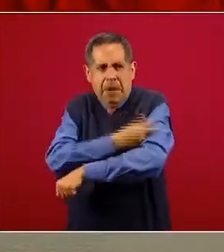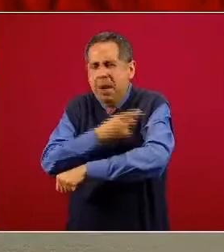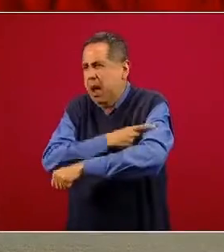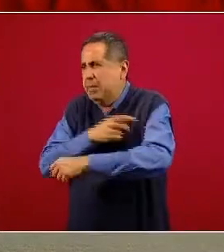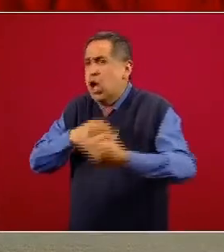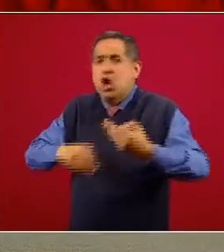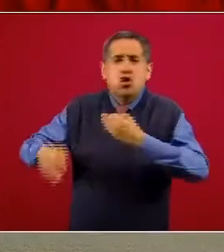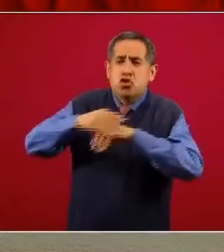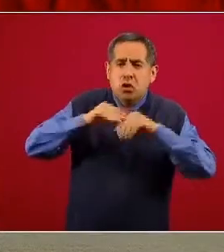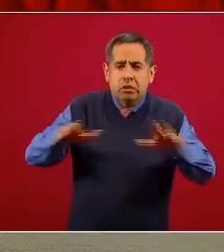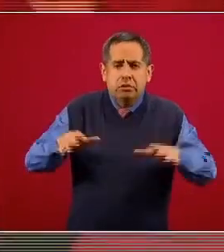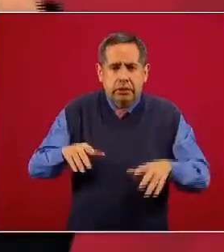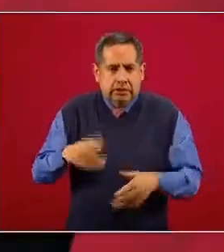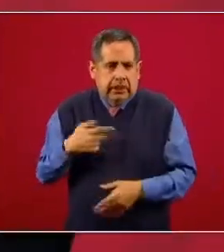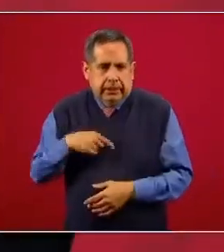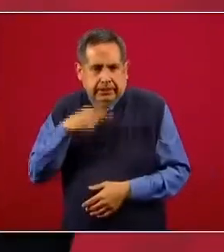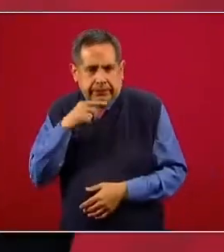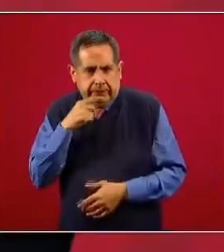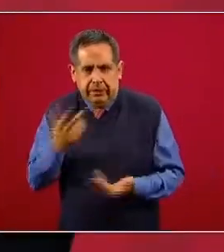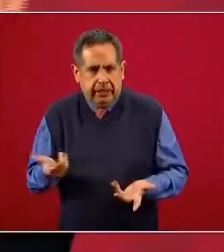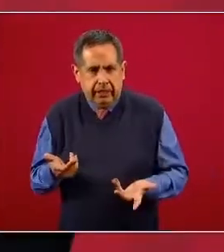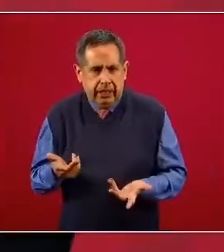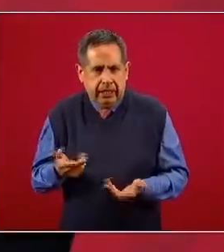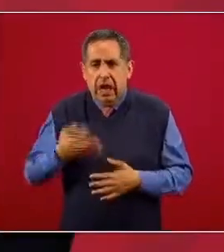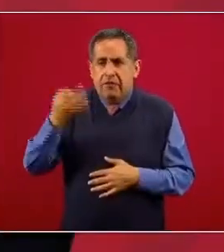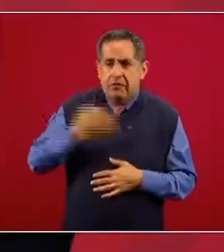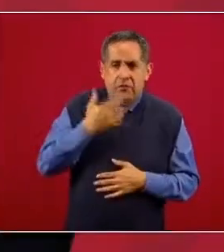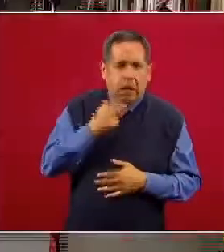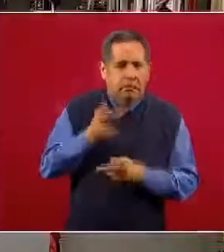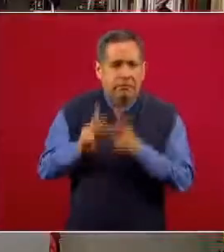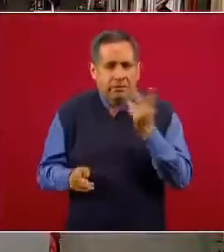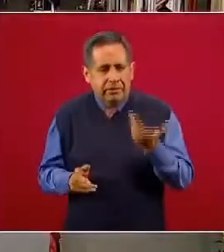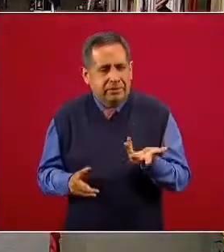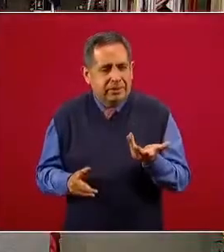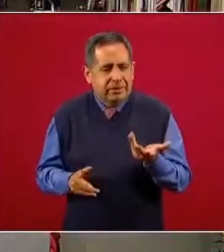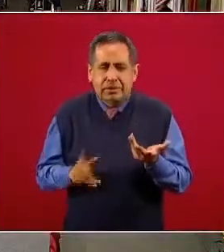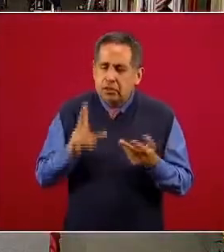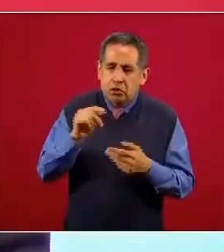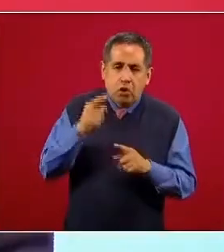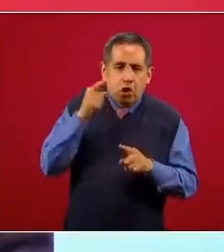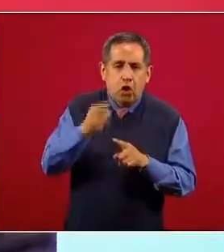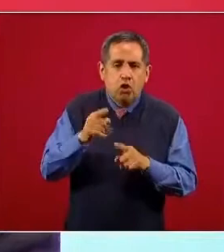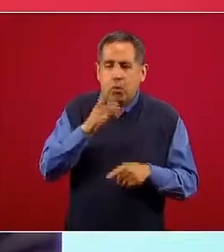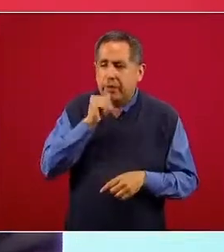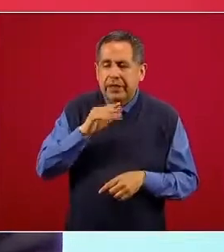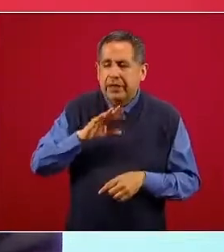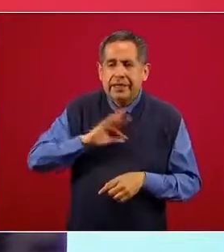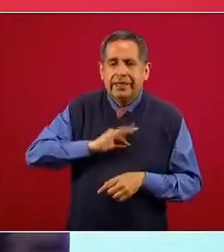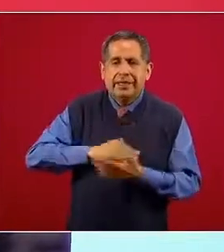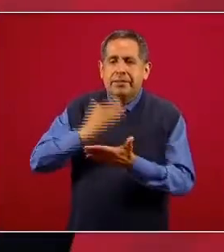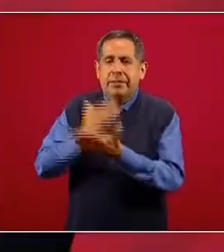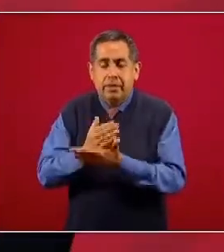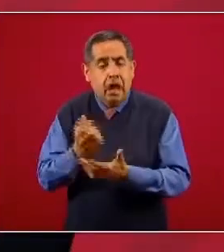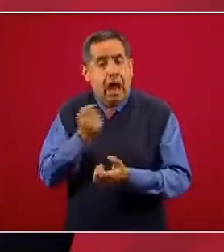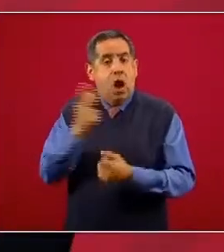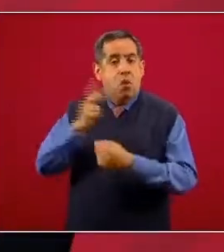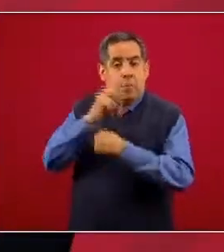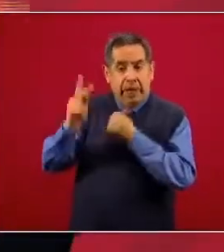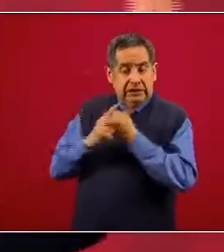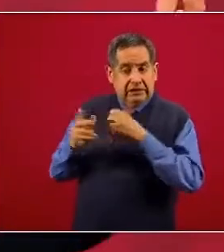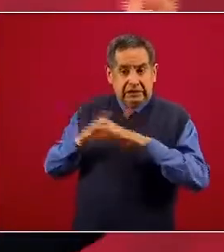manera masiva como si el objetivo fuera interrumpir la transmisión, porque no lo va a lograr. Hay países que